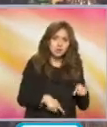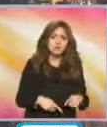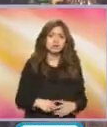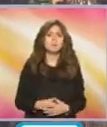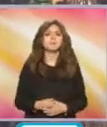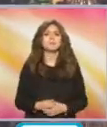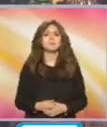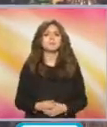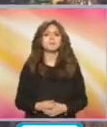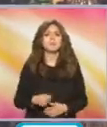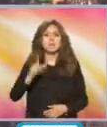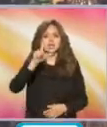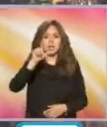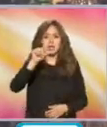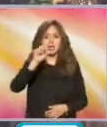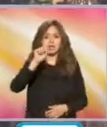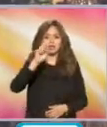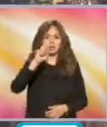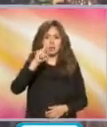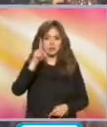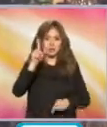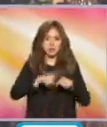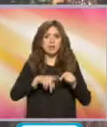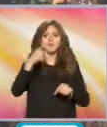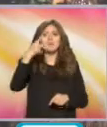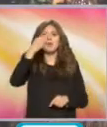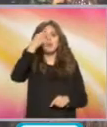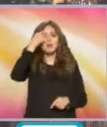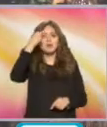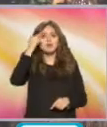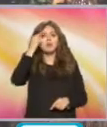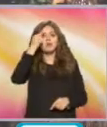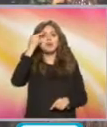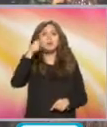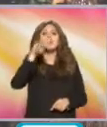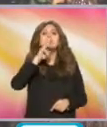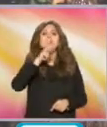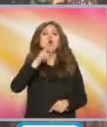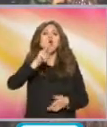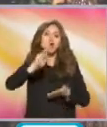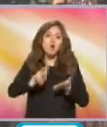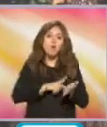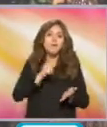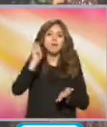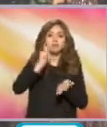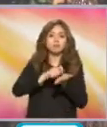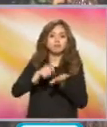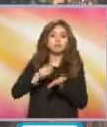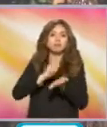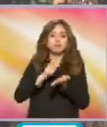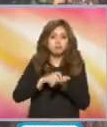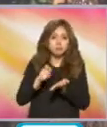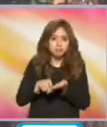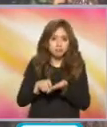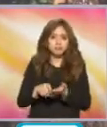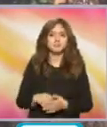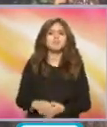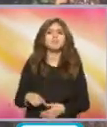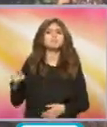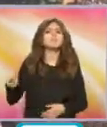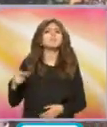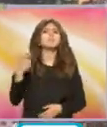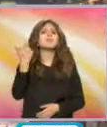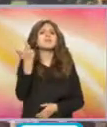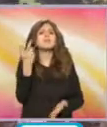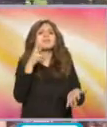delicadas? Solamente con el láser Con se el podría láser. retirar, pero quedaría la sombra. Ahí lo más indicado sería retatuar. y Oye, que Andrés, quede mejor. y los costos de este tipo, me